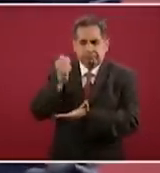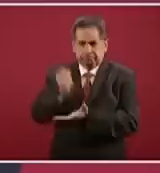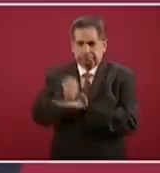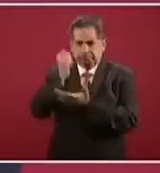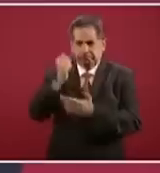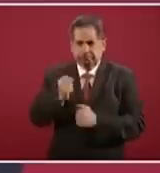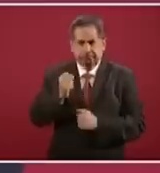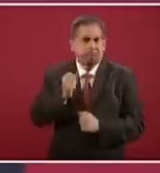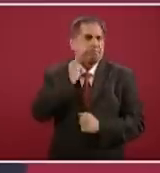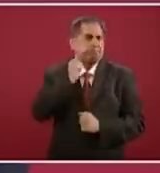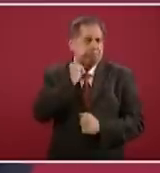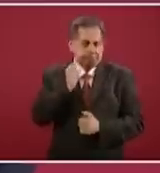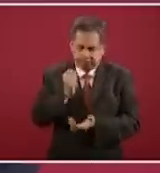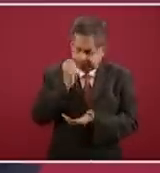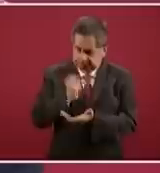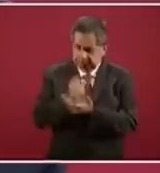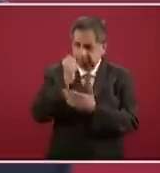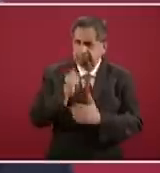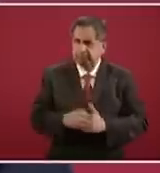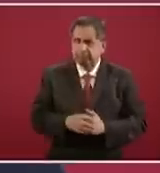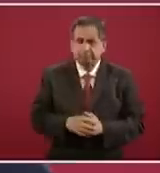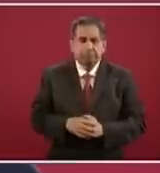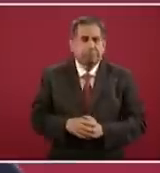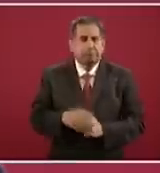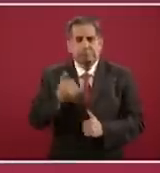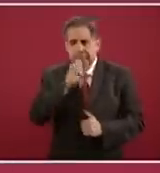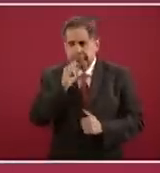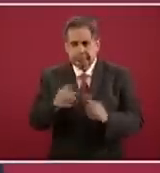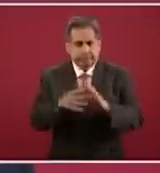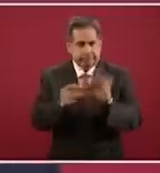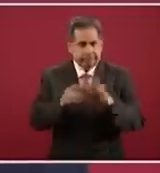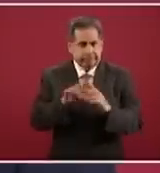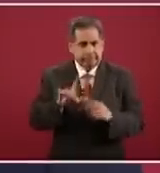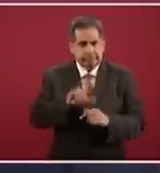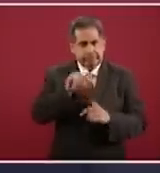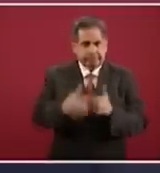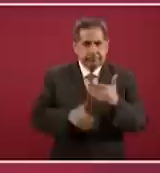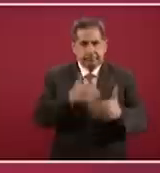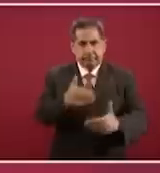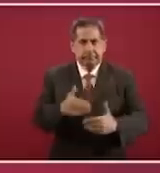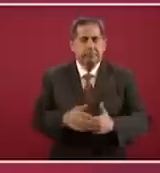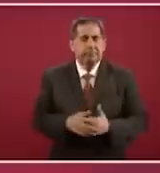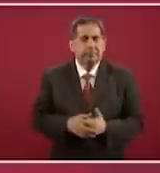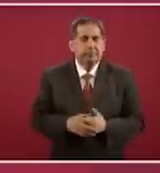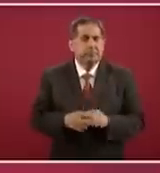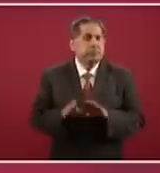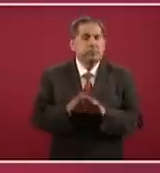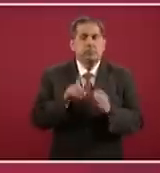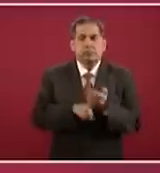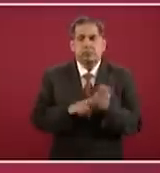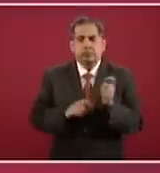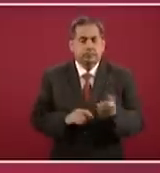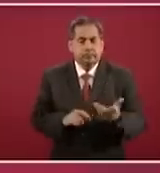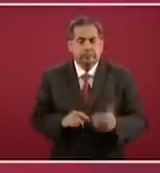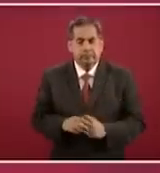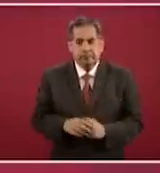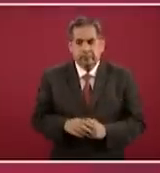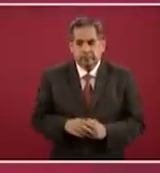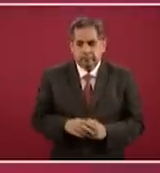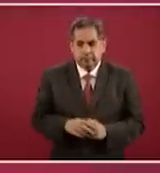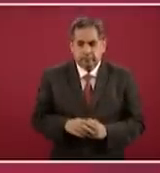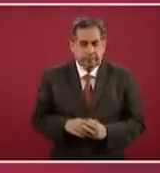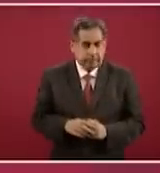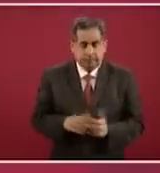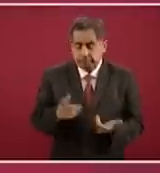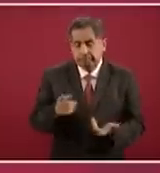de nuestro país y posteriormente, porque tiene que